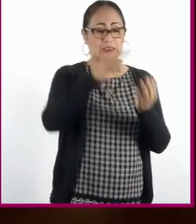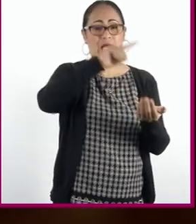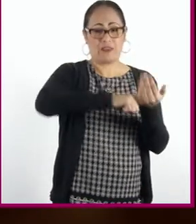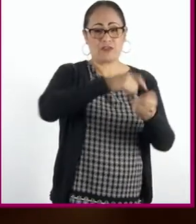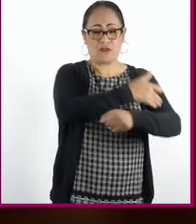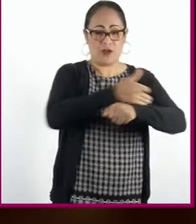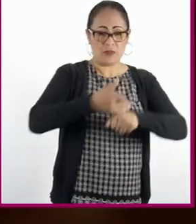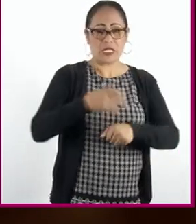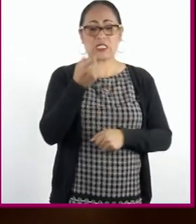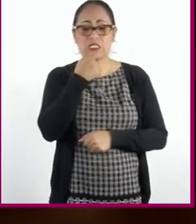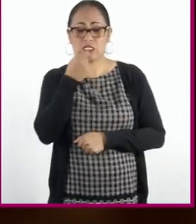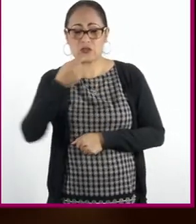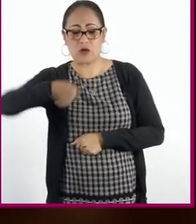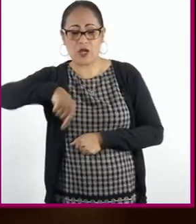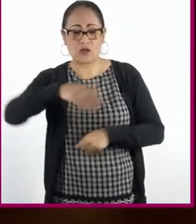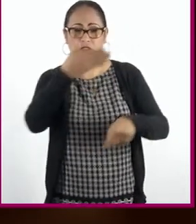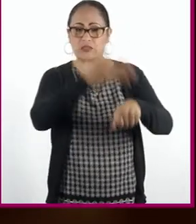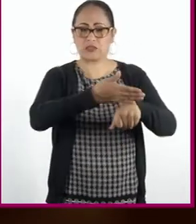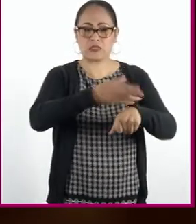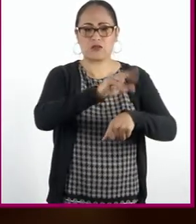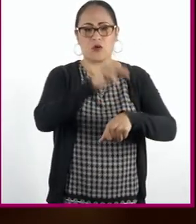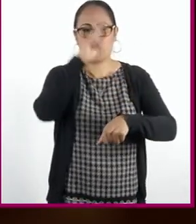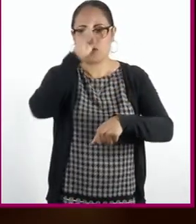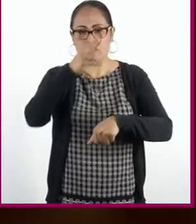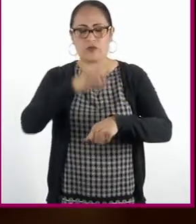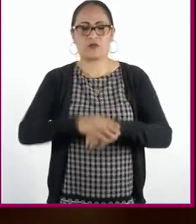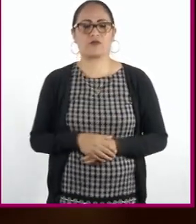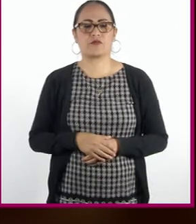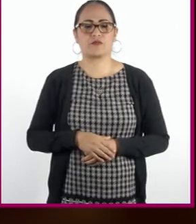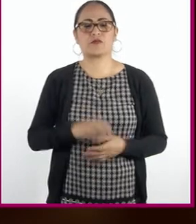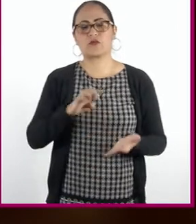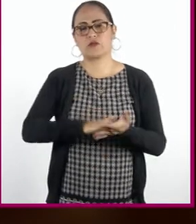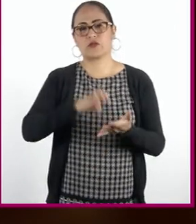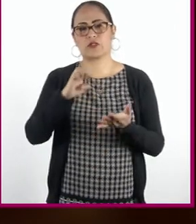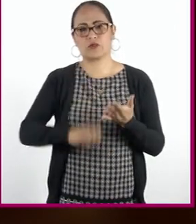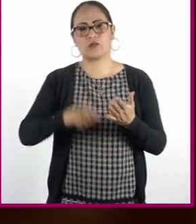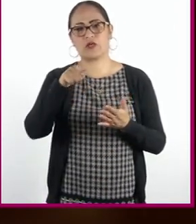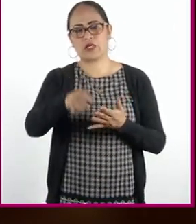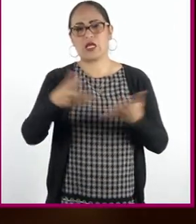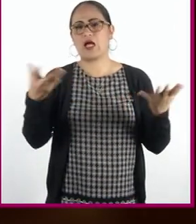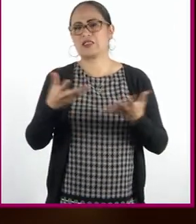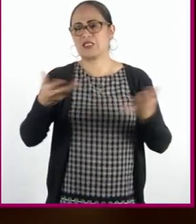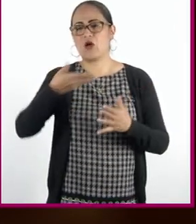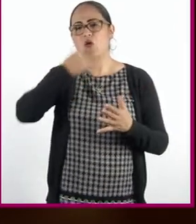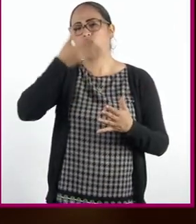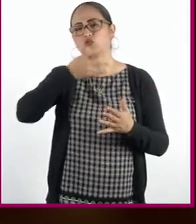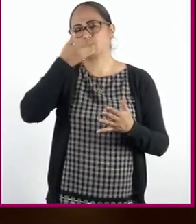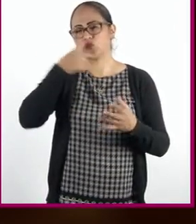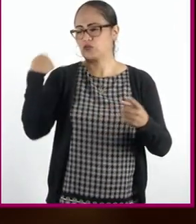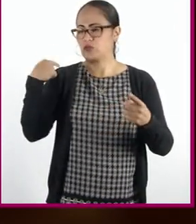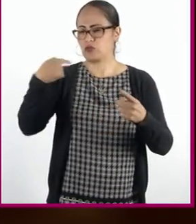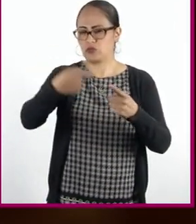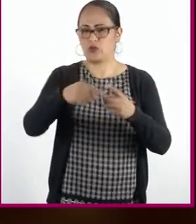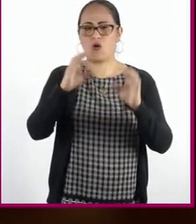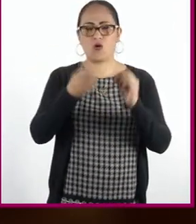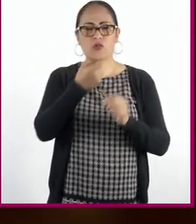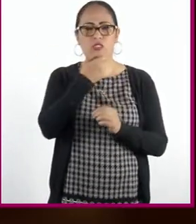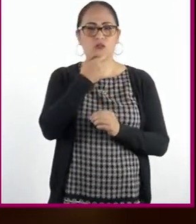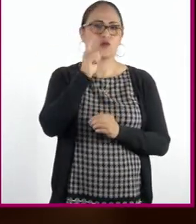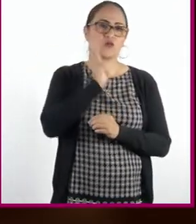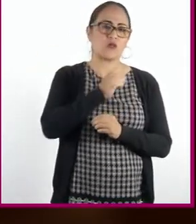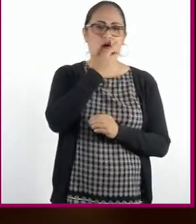violencia son específicos del círculo familiar, como los actos de violencia vinculados con prácticas tradicionales o cuando los niños y niñas viven en